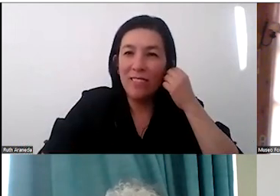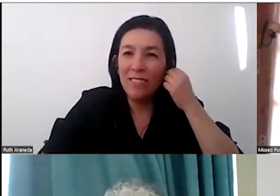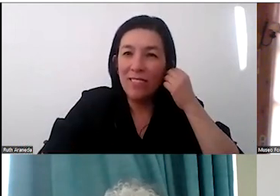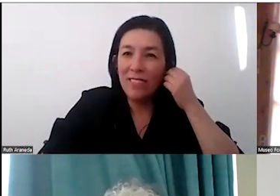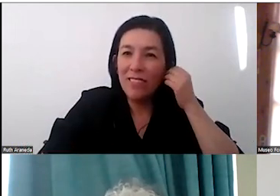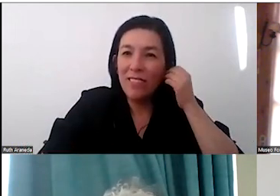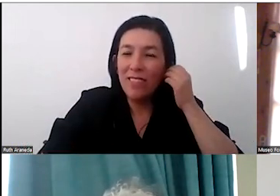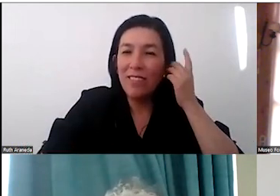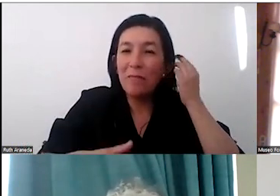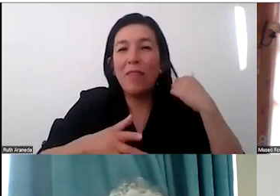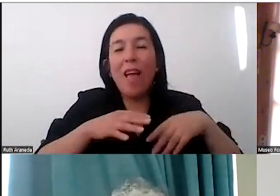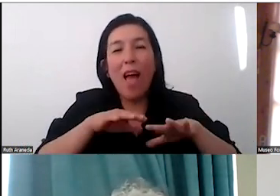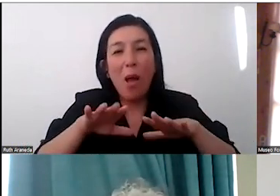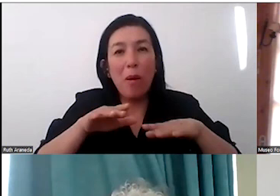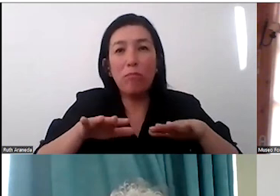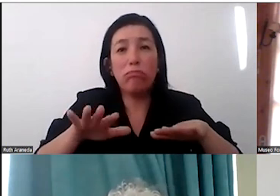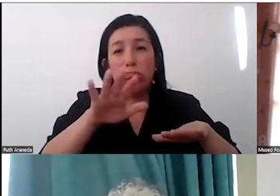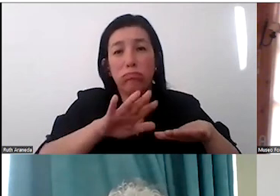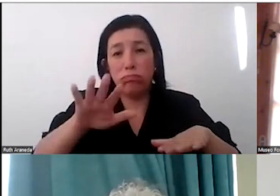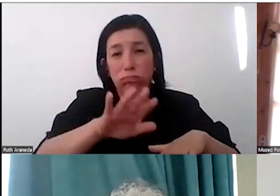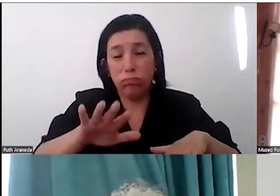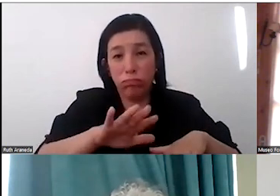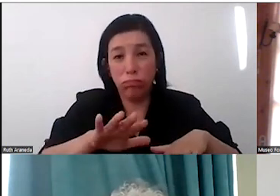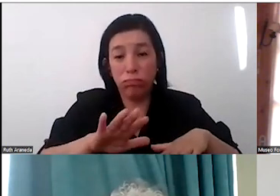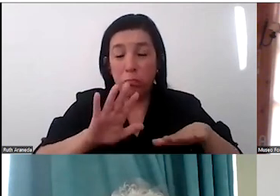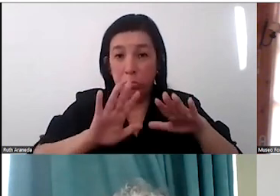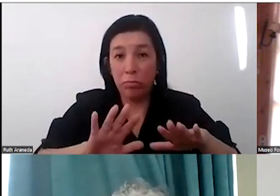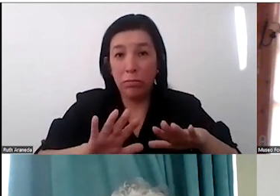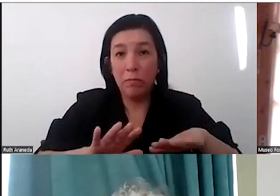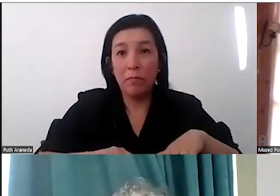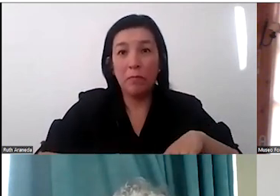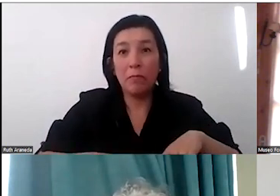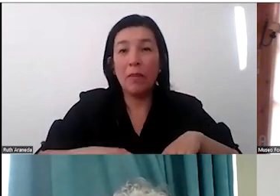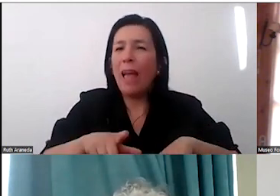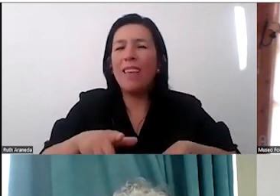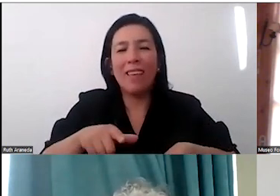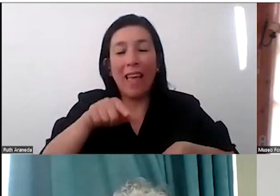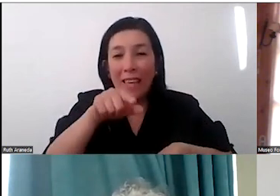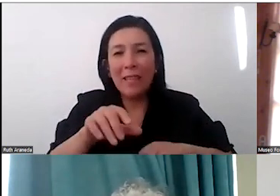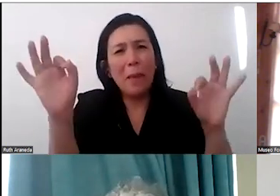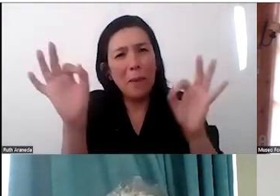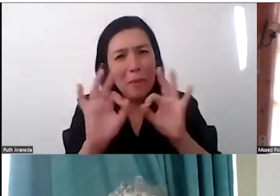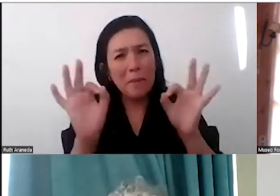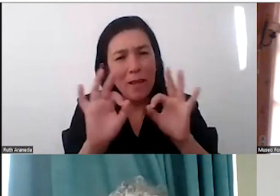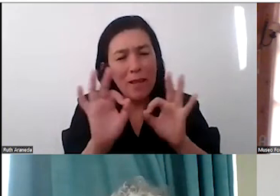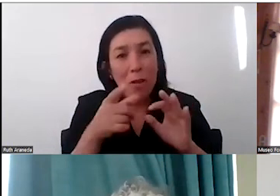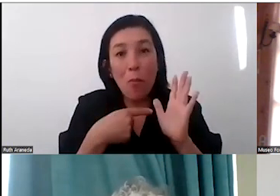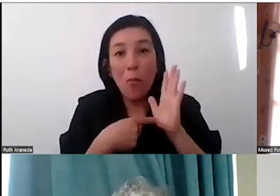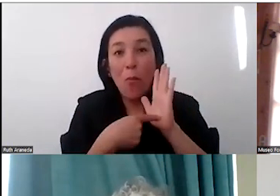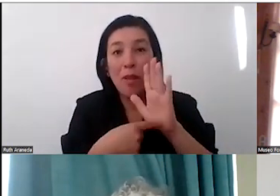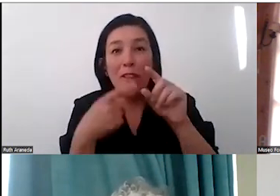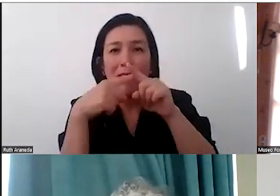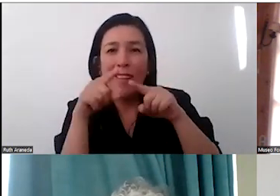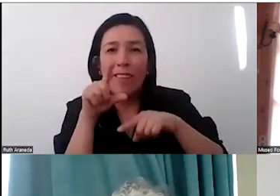agua que hay ahí, ¿no? Estancada así, y nos fueron explicando y mostrando las